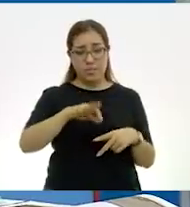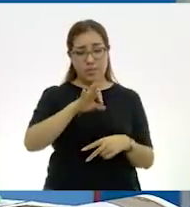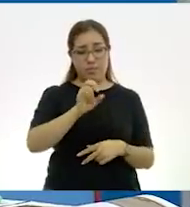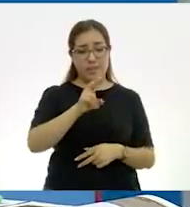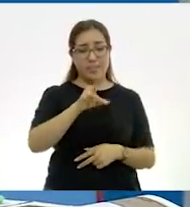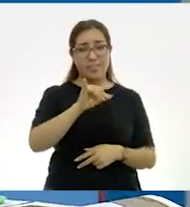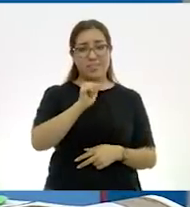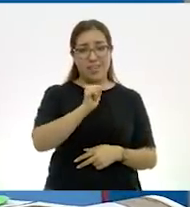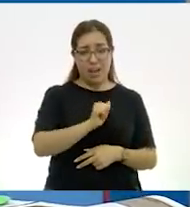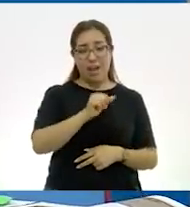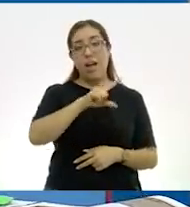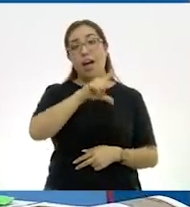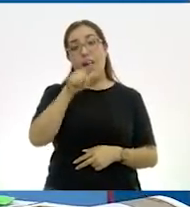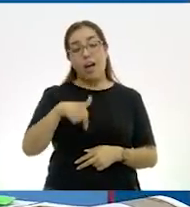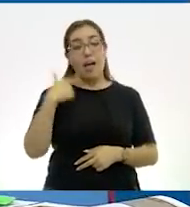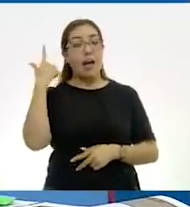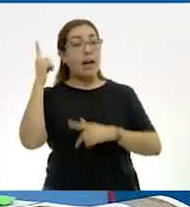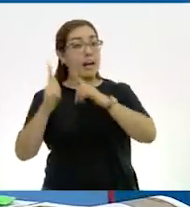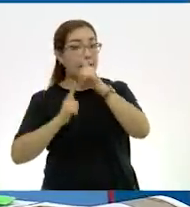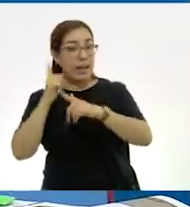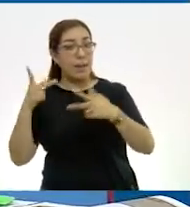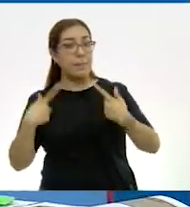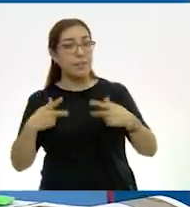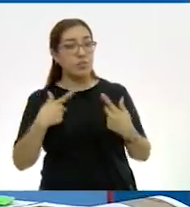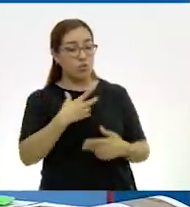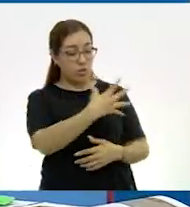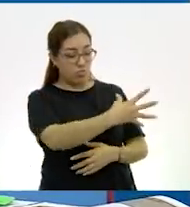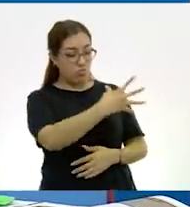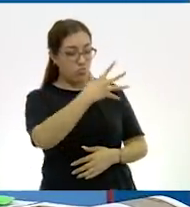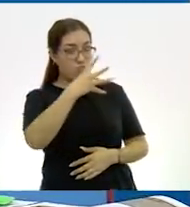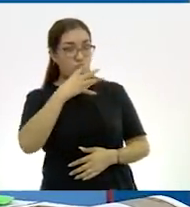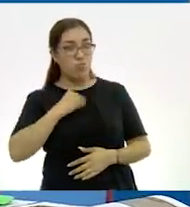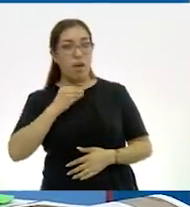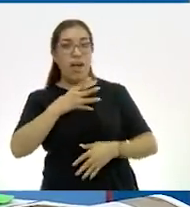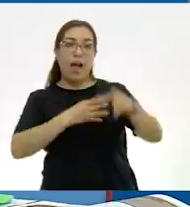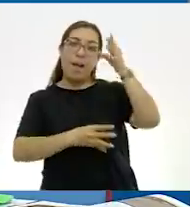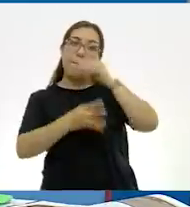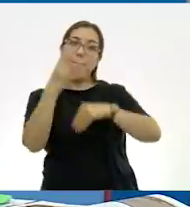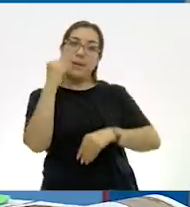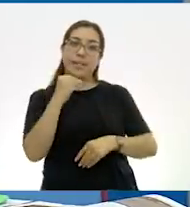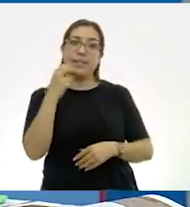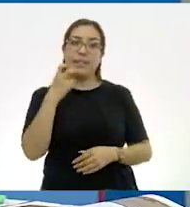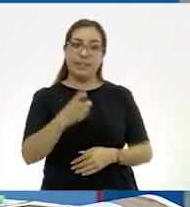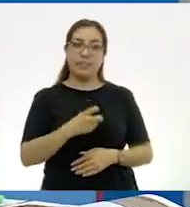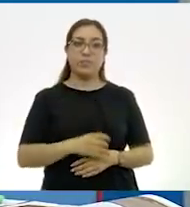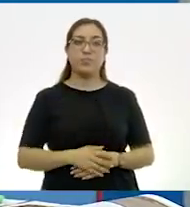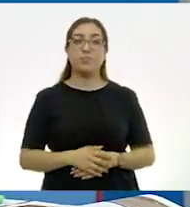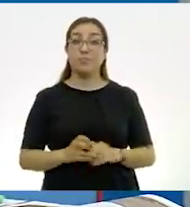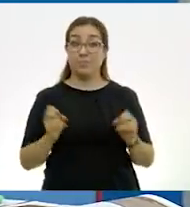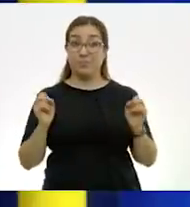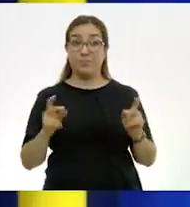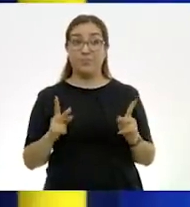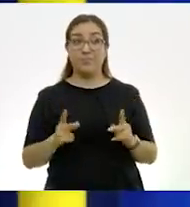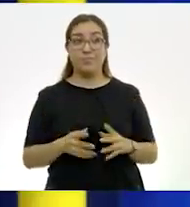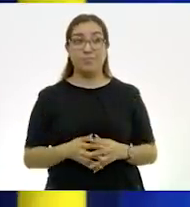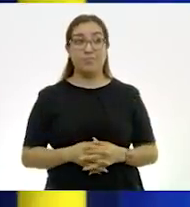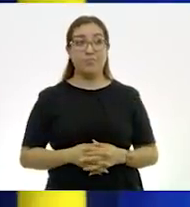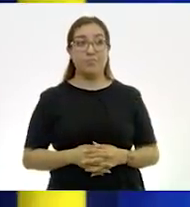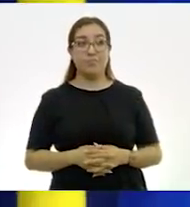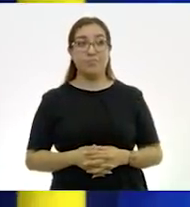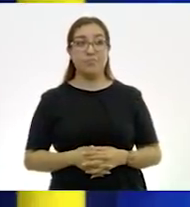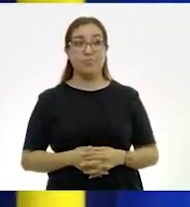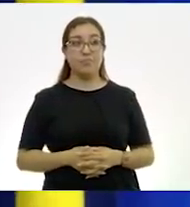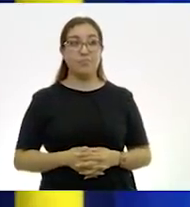los griegos y data de los años 1000 a 800 a.C. Muy bien.